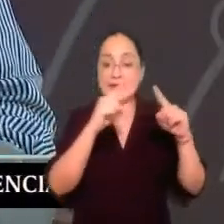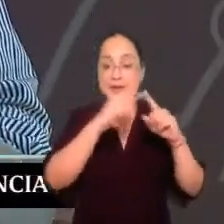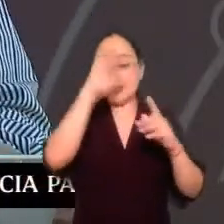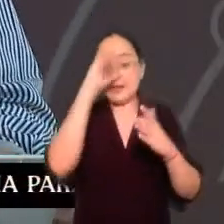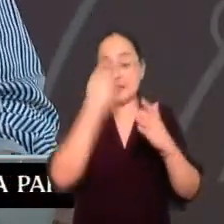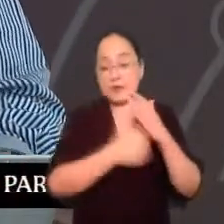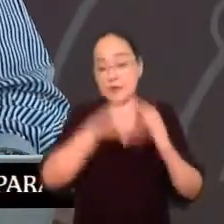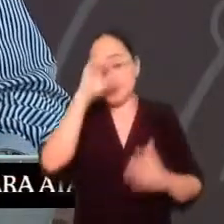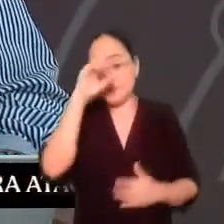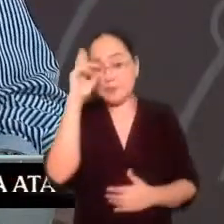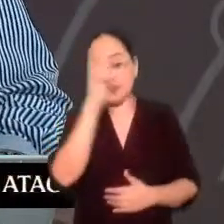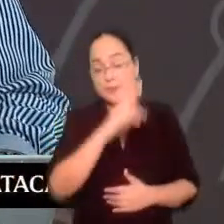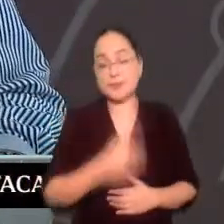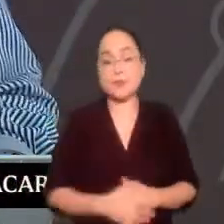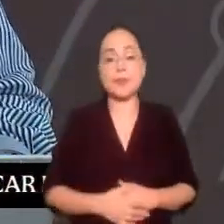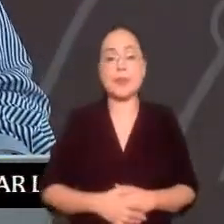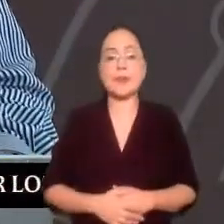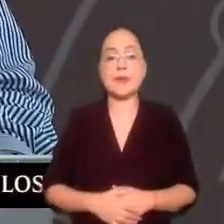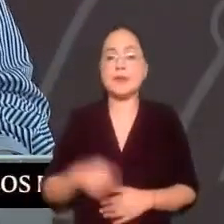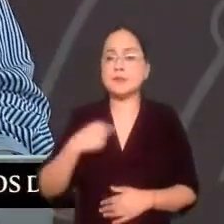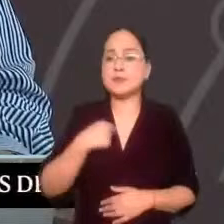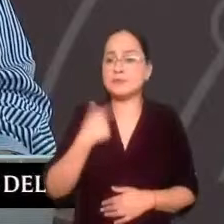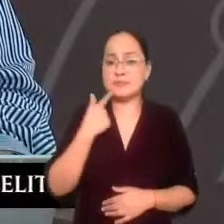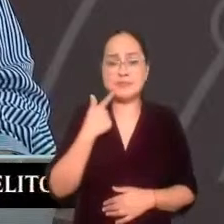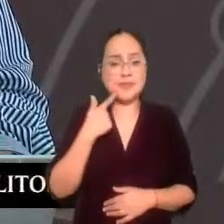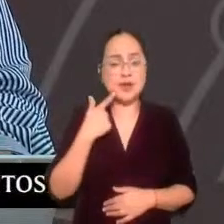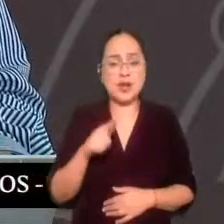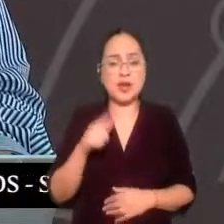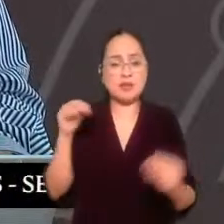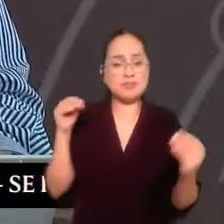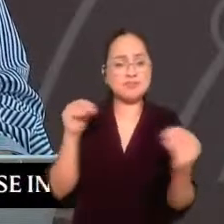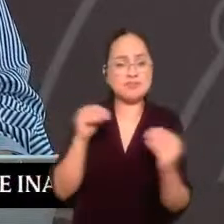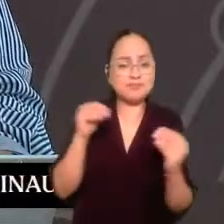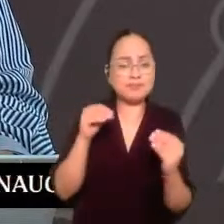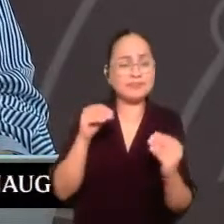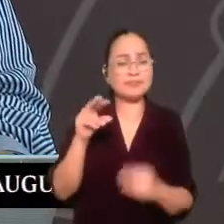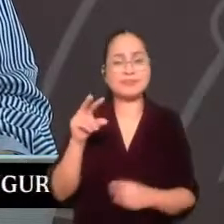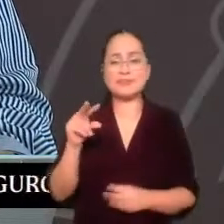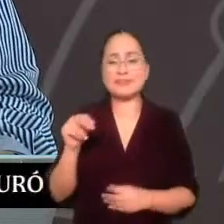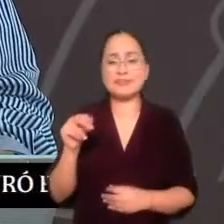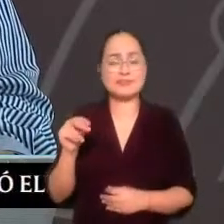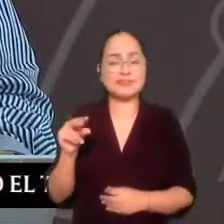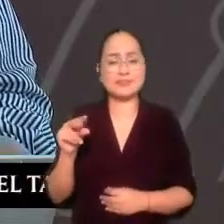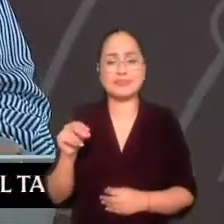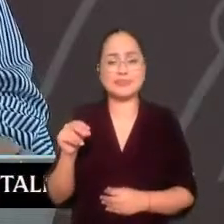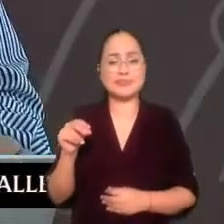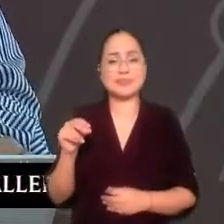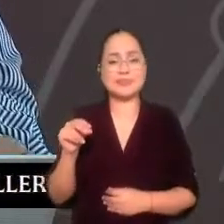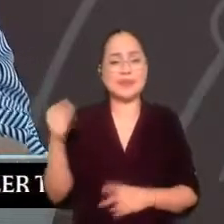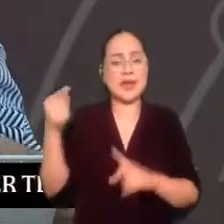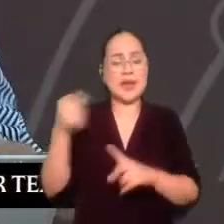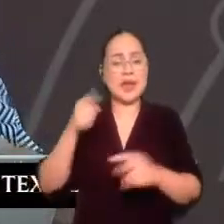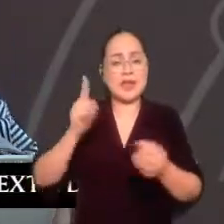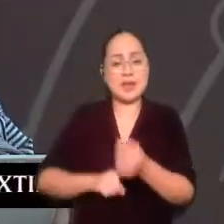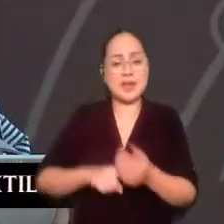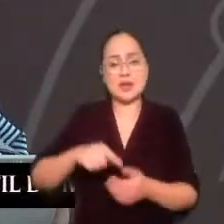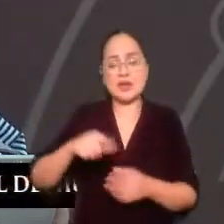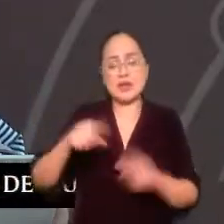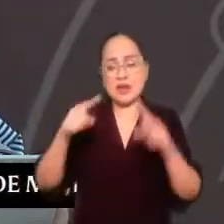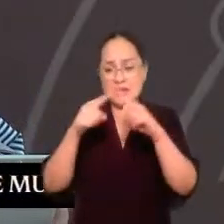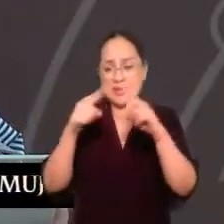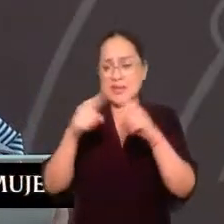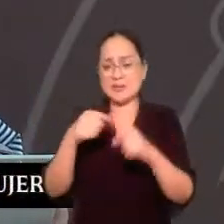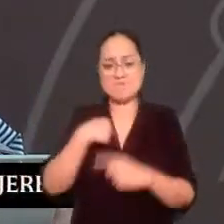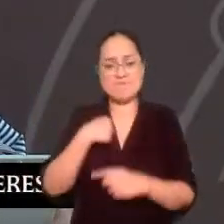Yo no quiero tener ni siquiera una discusión con los señores de la iglesia, con